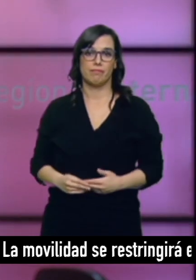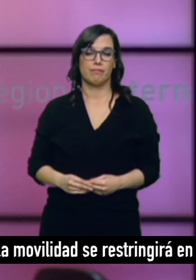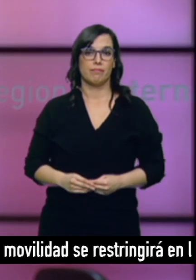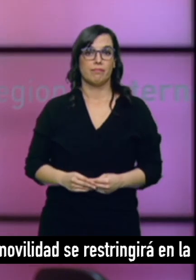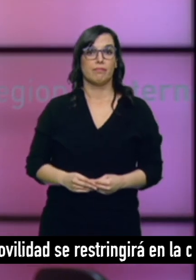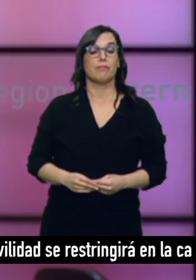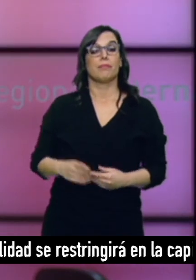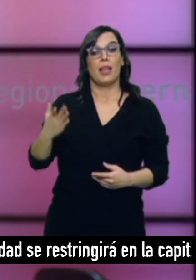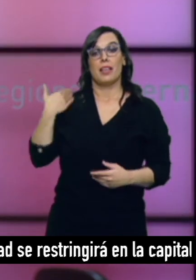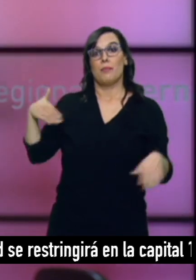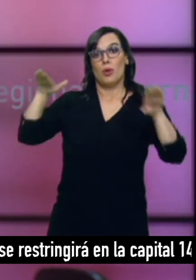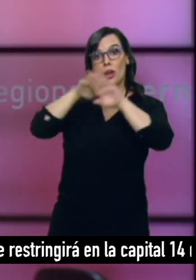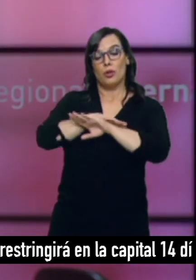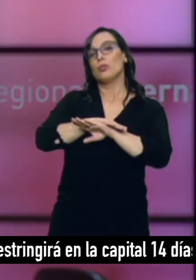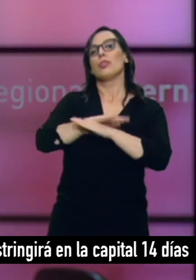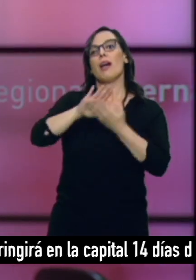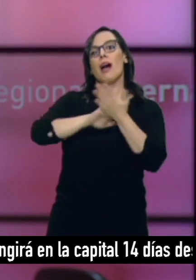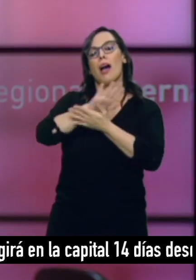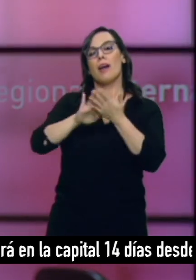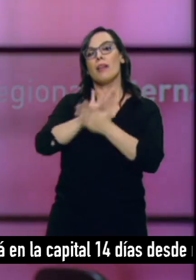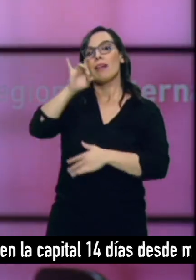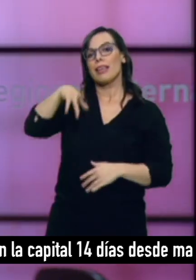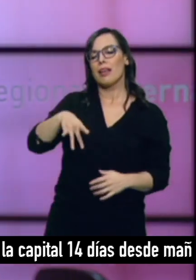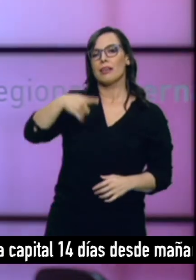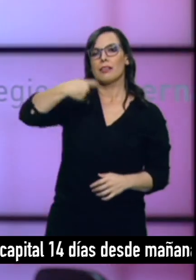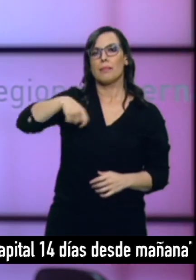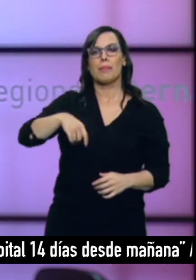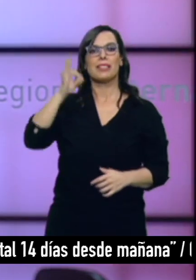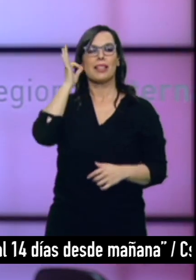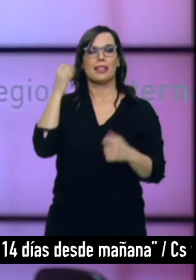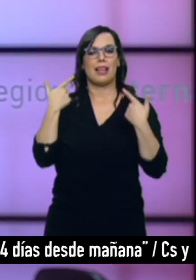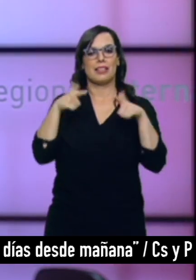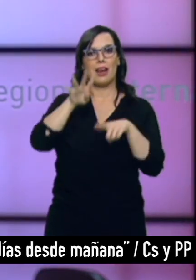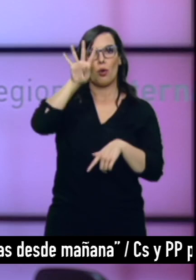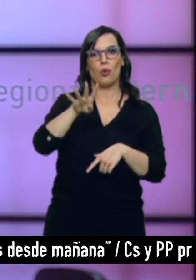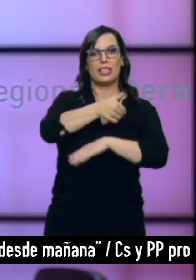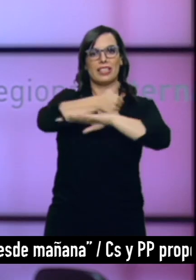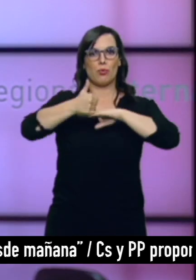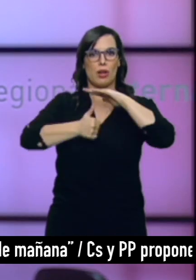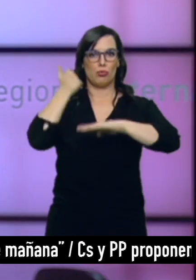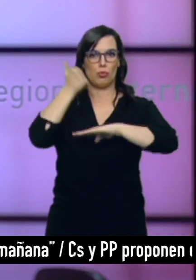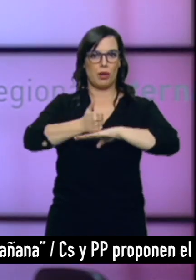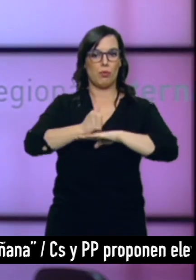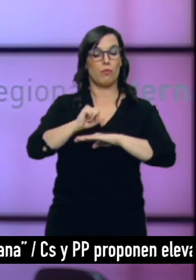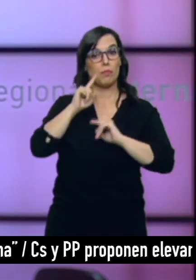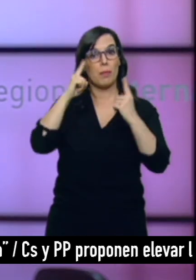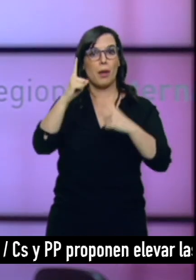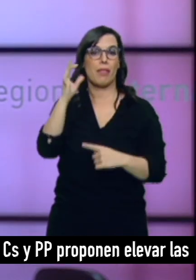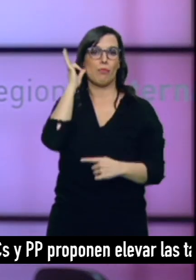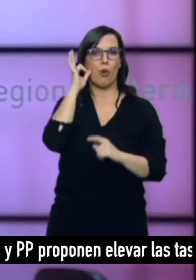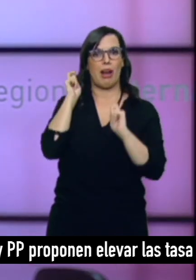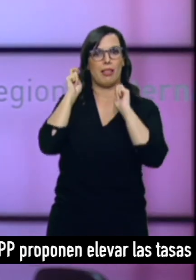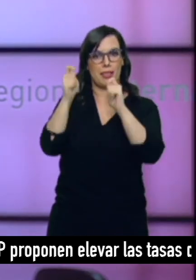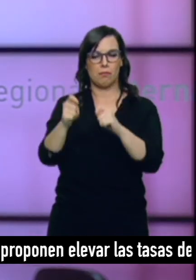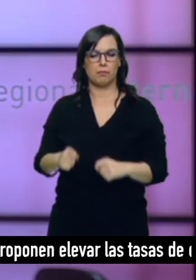De todo eso hablaba anoche en el programa Cuestión de Prioridades la presidenta de la Sala Cuarta del Tribunal Supremo, la primera mujer que ocupa